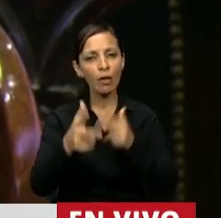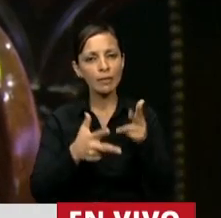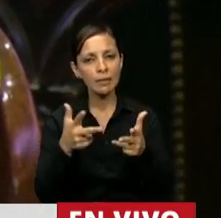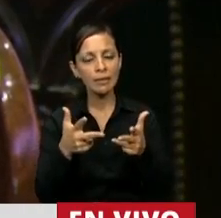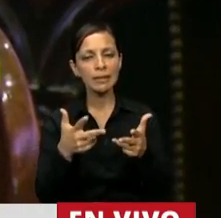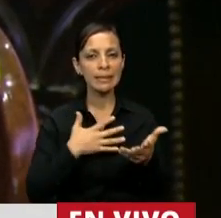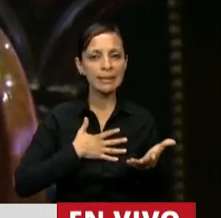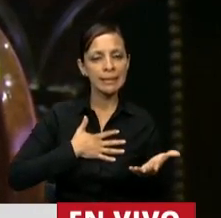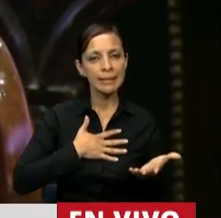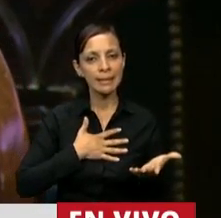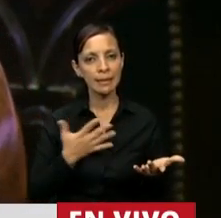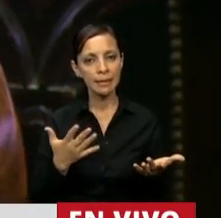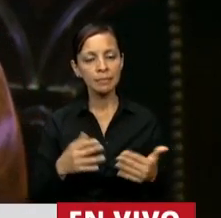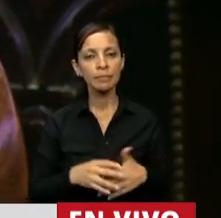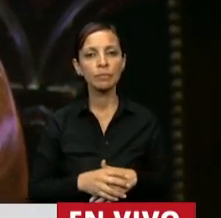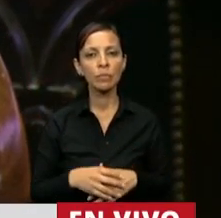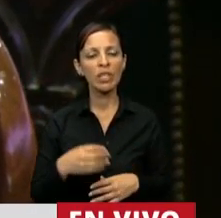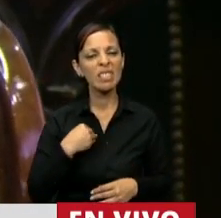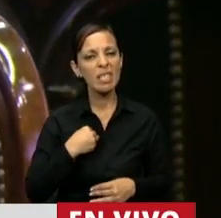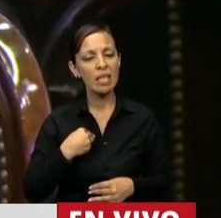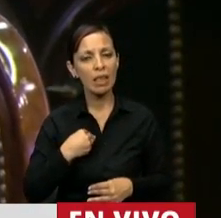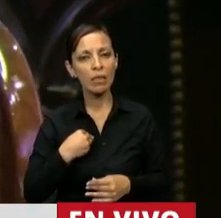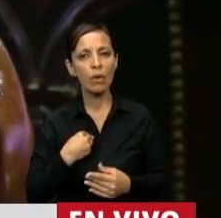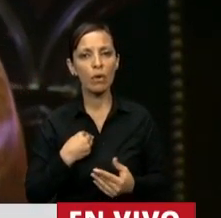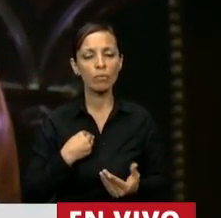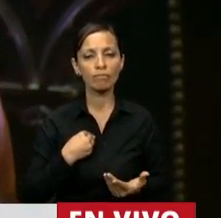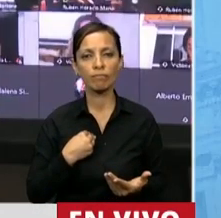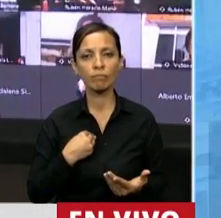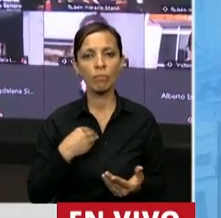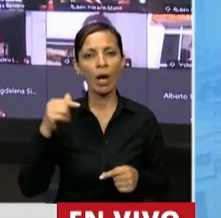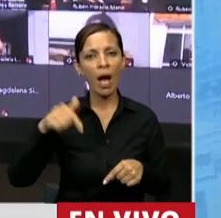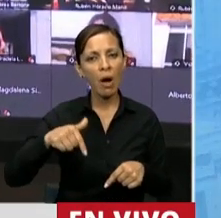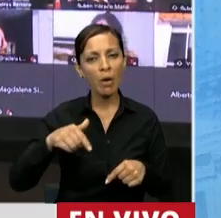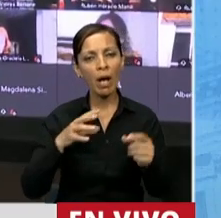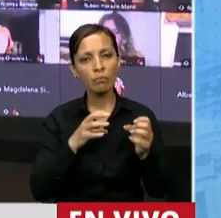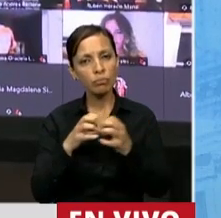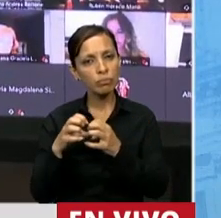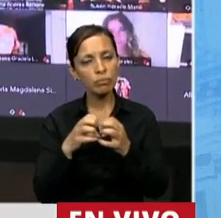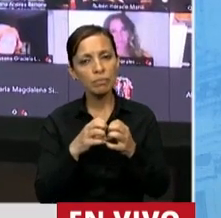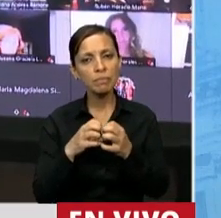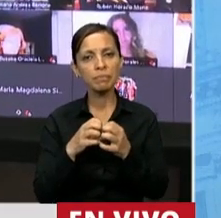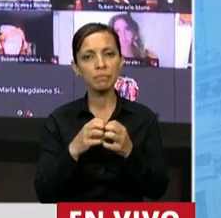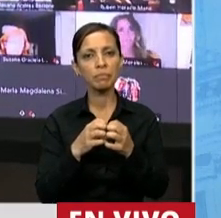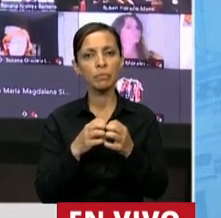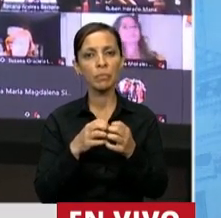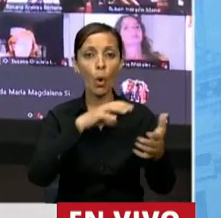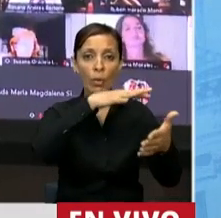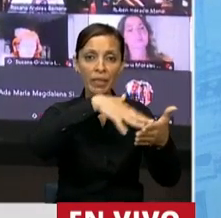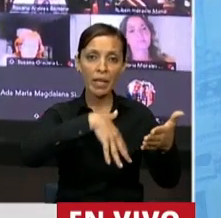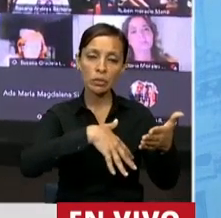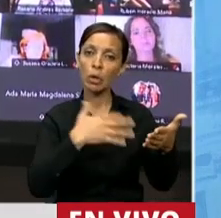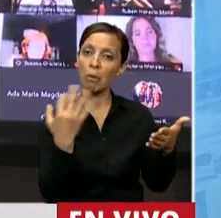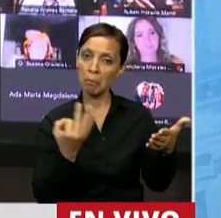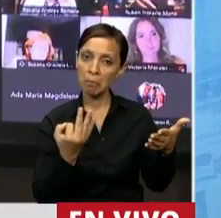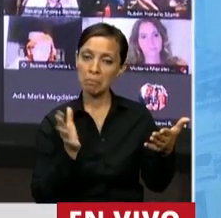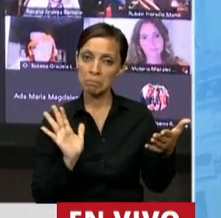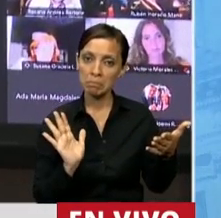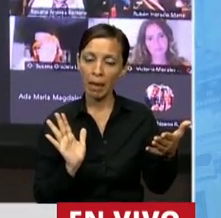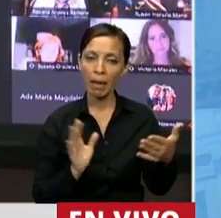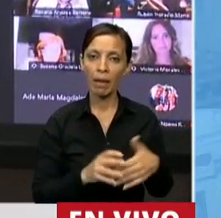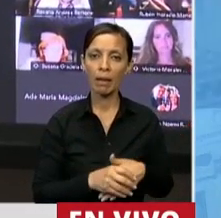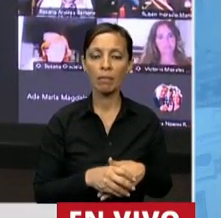decir. Tengo la sensación de que estamos tratando un buen texto, un